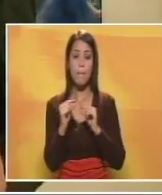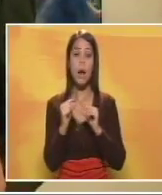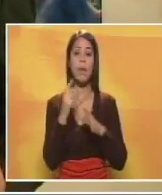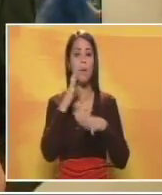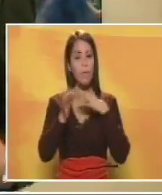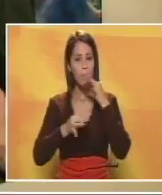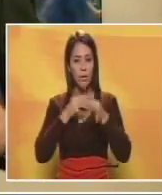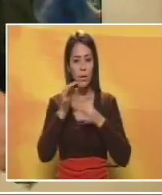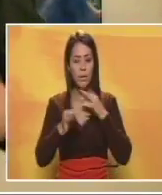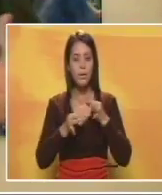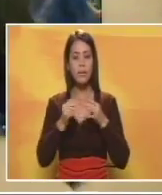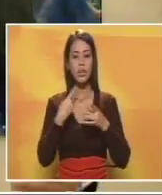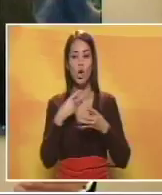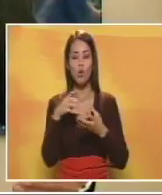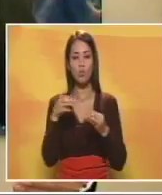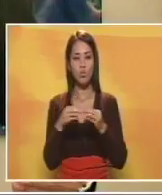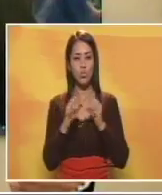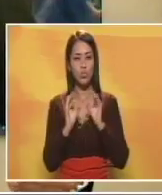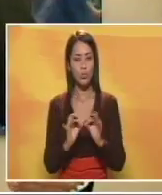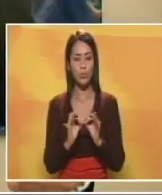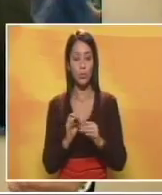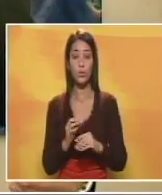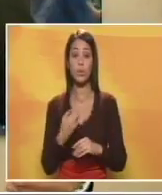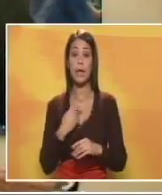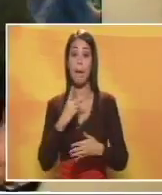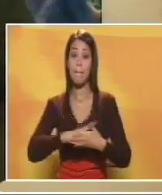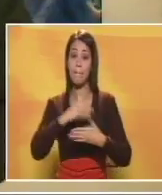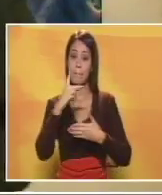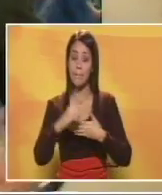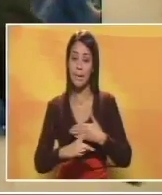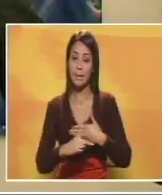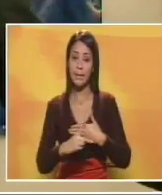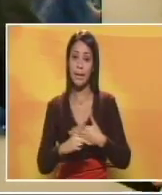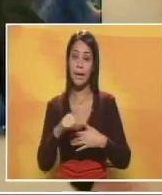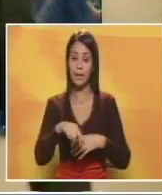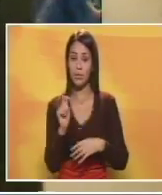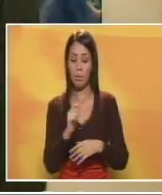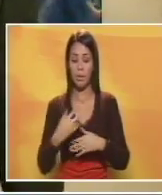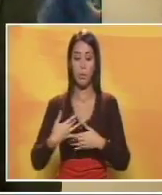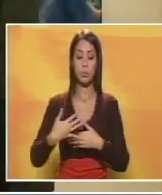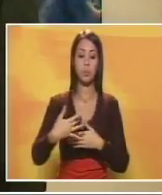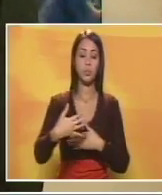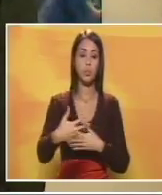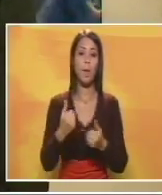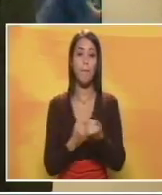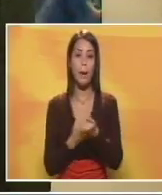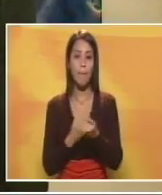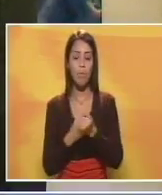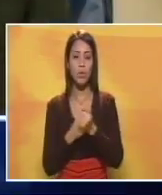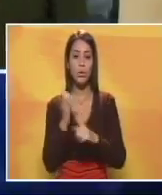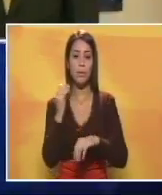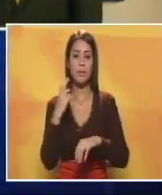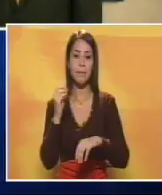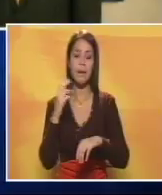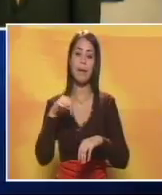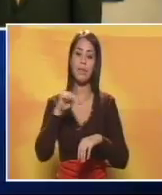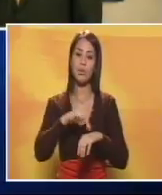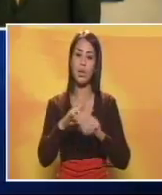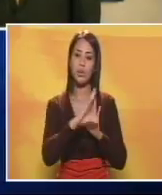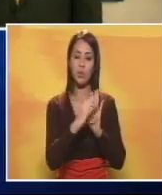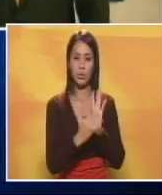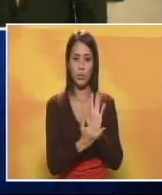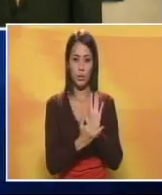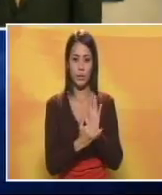guarda vinculación con la movilización que tienen planteado hacer en todos estos meses para el respaldo de la Asamblea Nacional